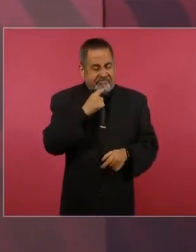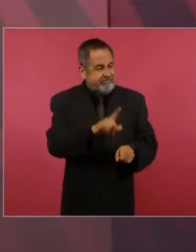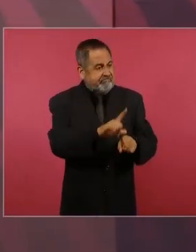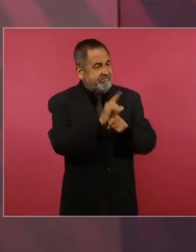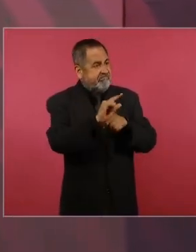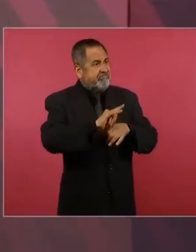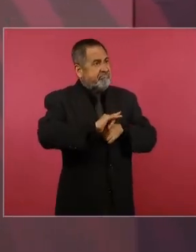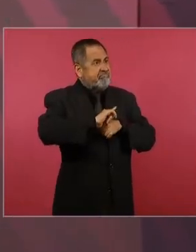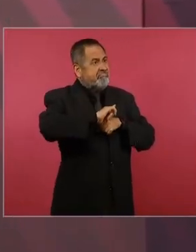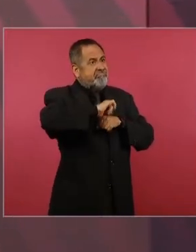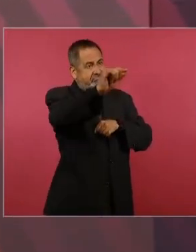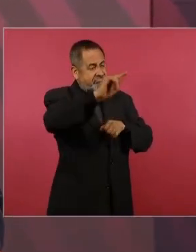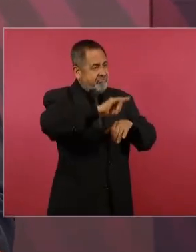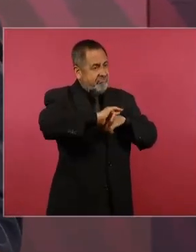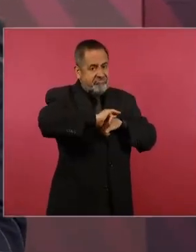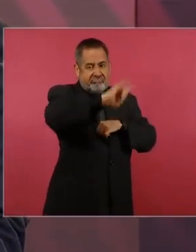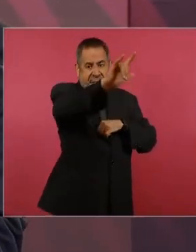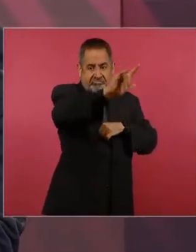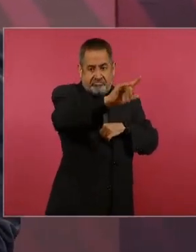el espacio,